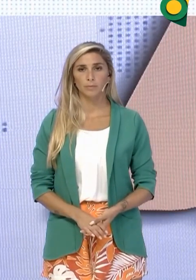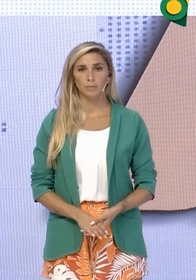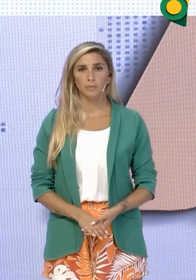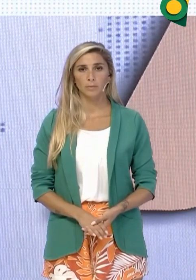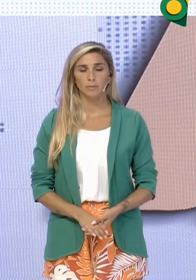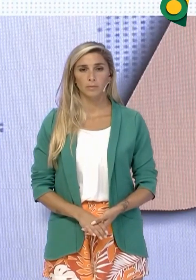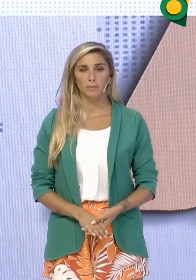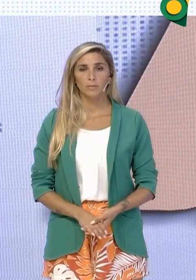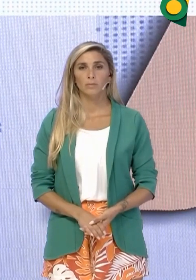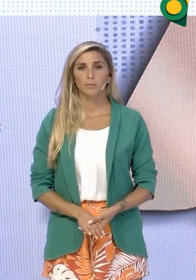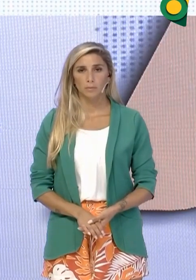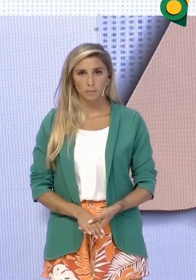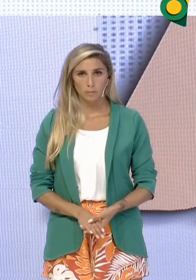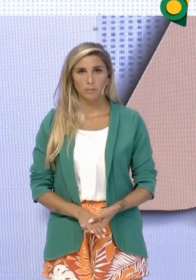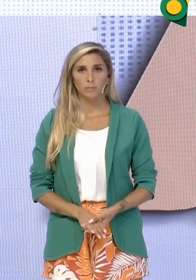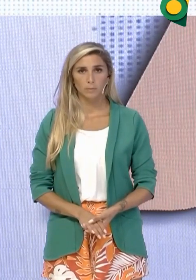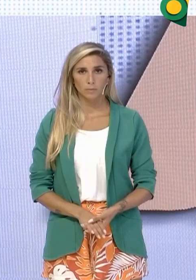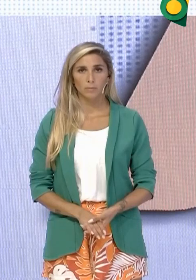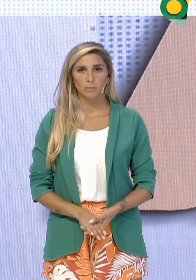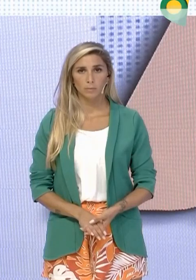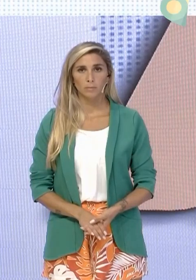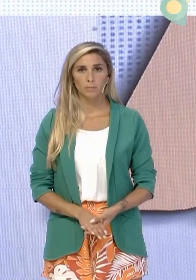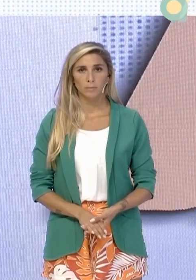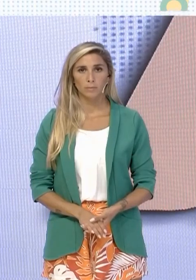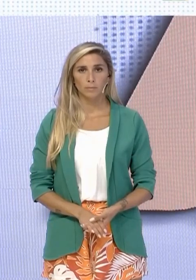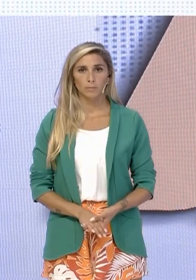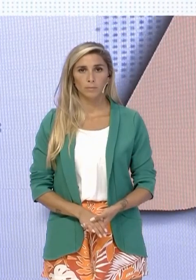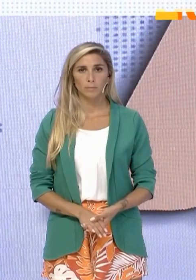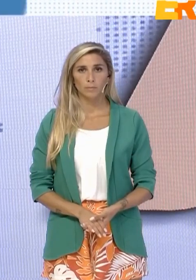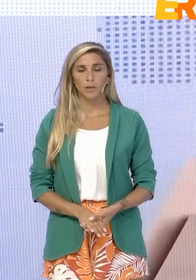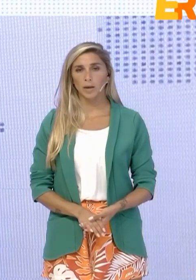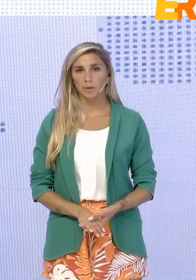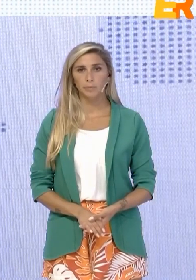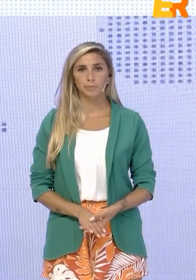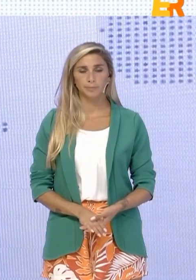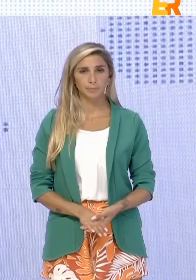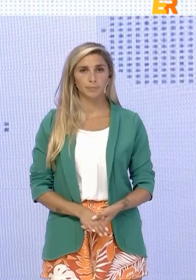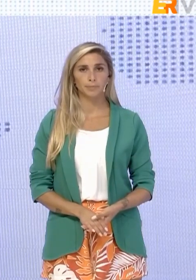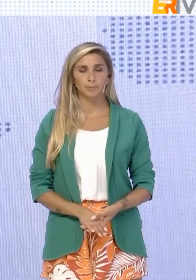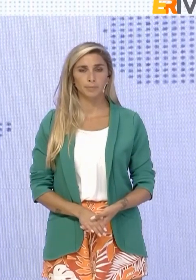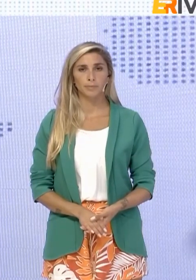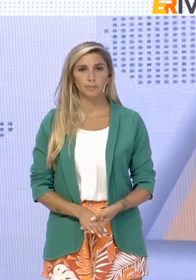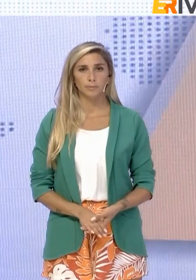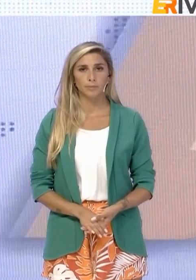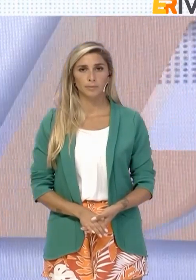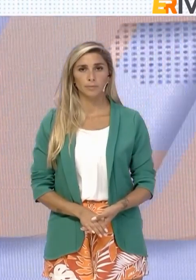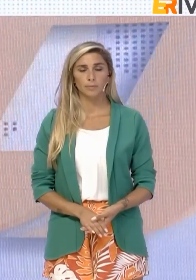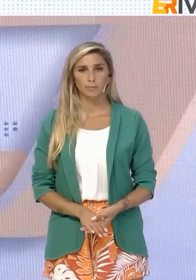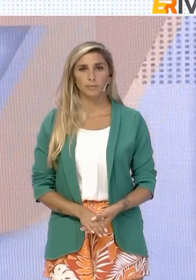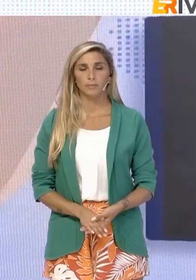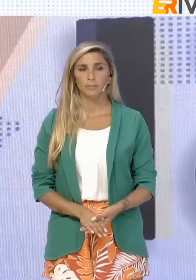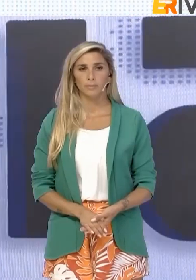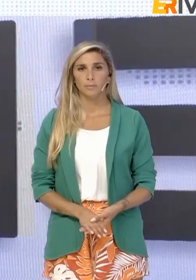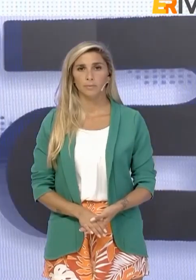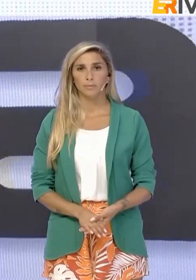cuenta, lamentablemente, puede hacer lo mismo que puedo hacer yo, claro, desde mi computadora, desde mi celular